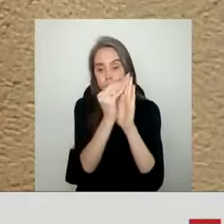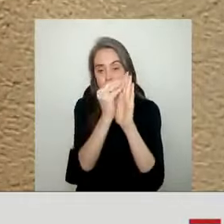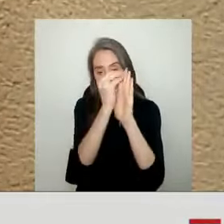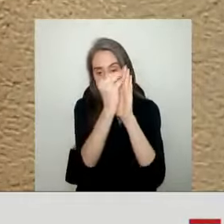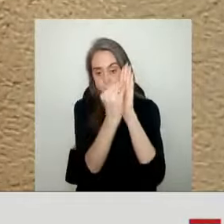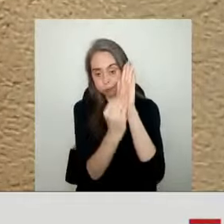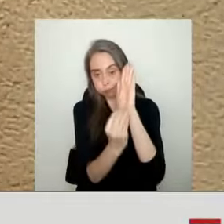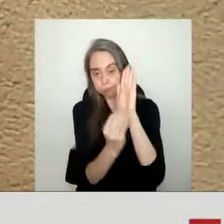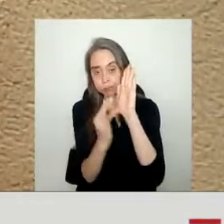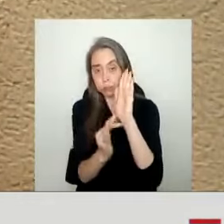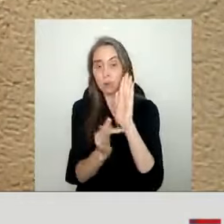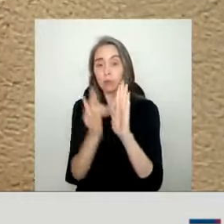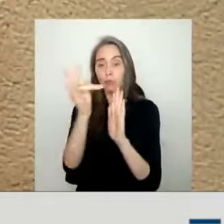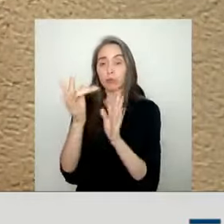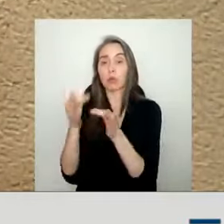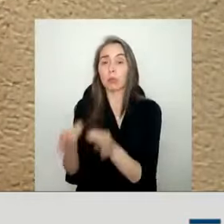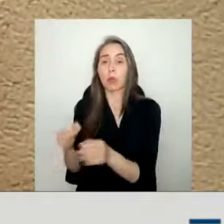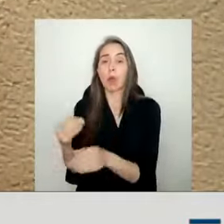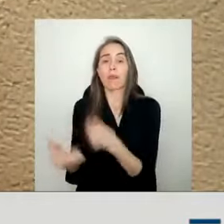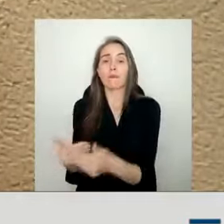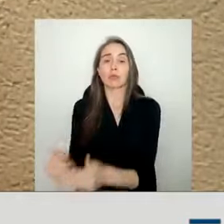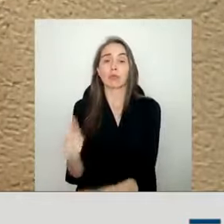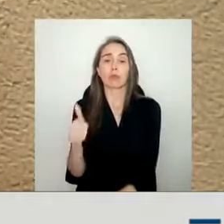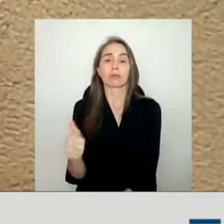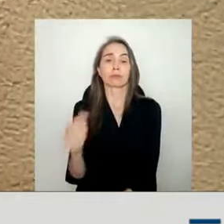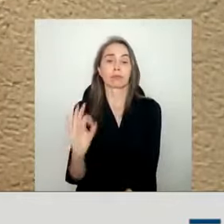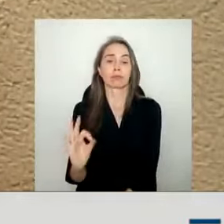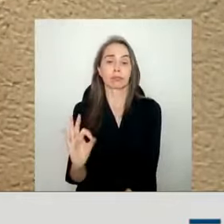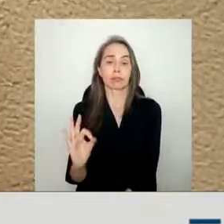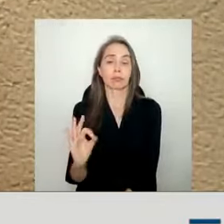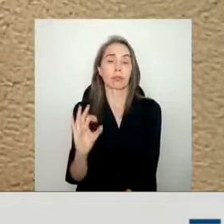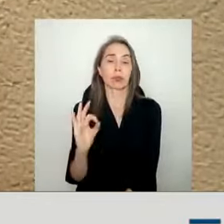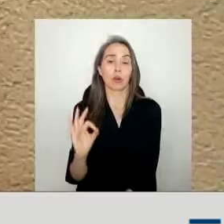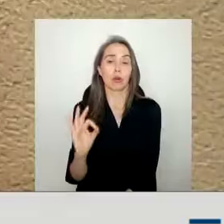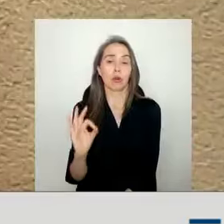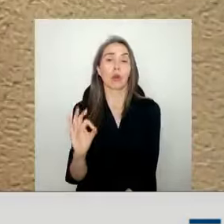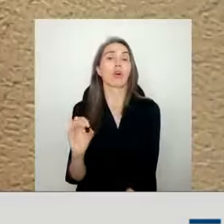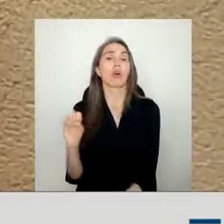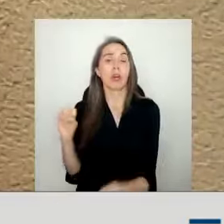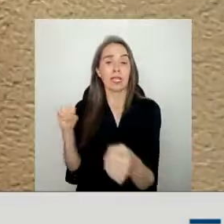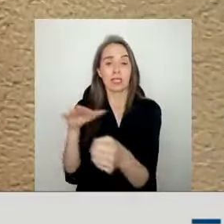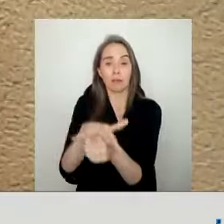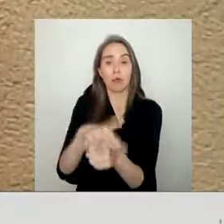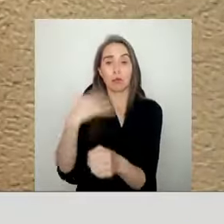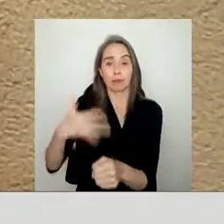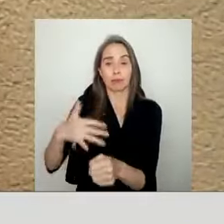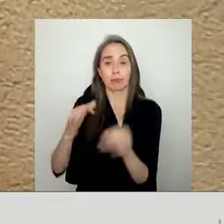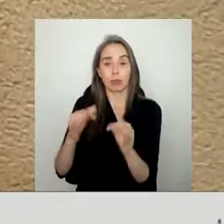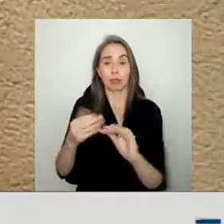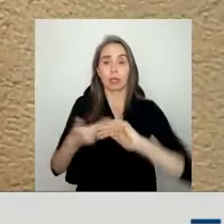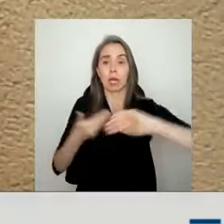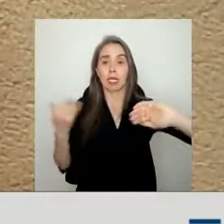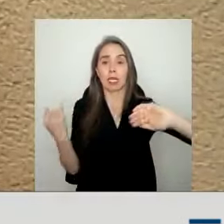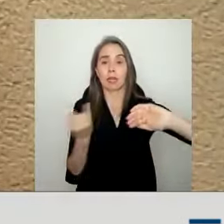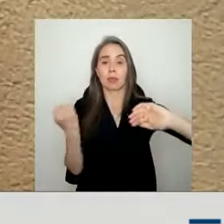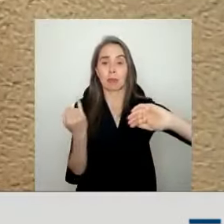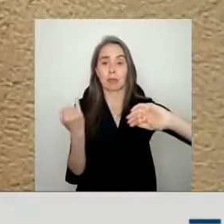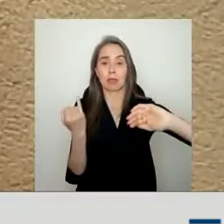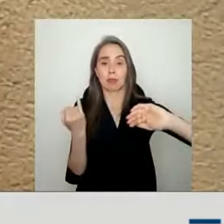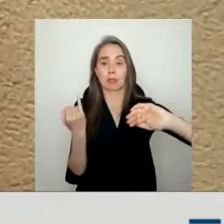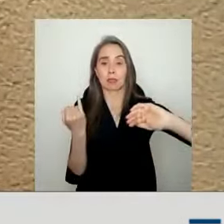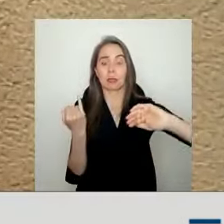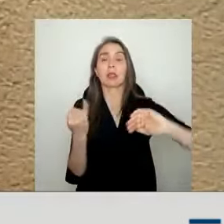funcionamiento efectivo su impacto significativo y su independencia insisto Por supuesto